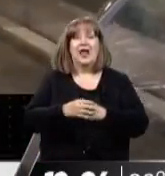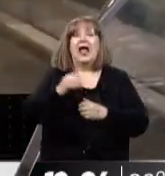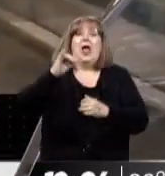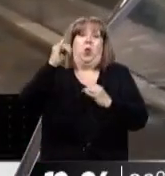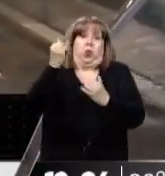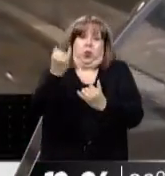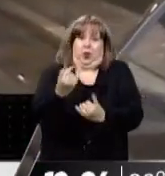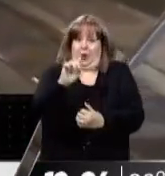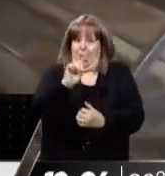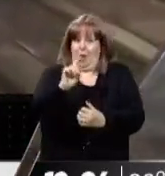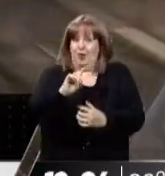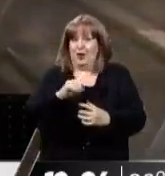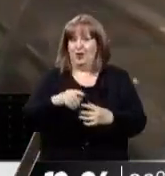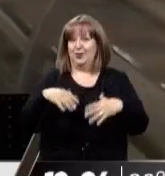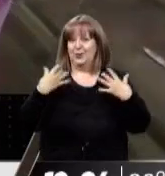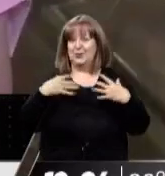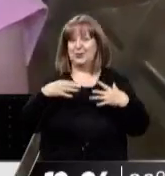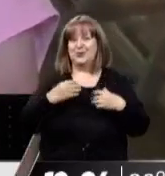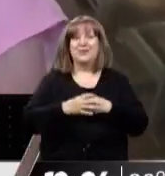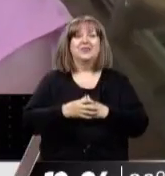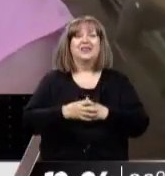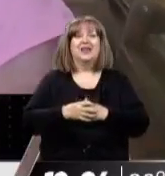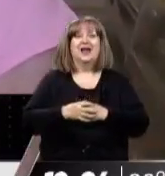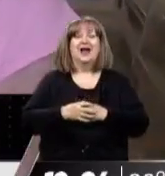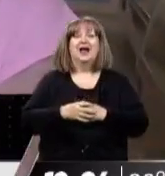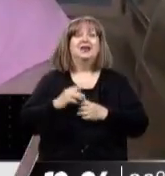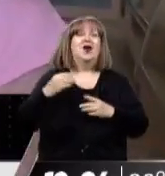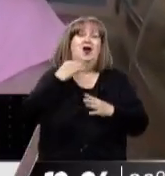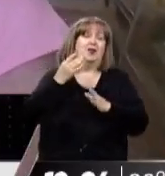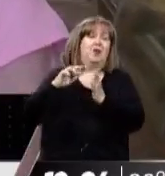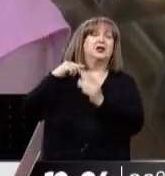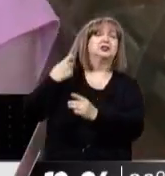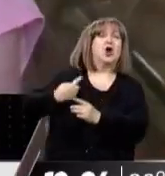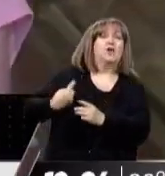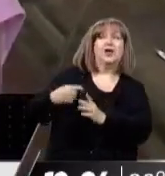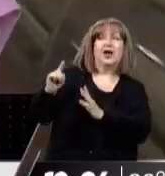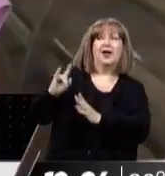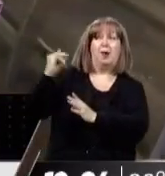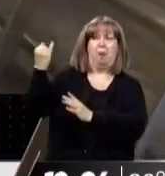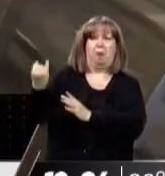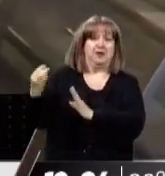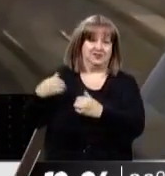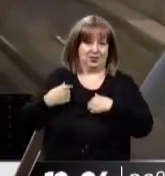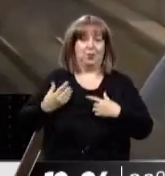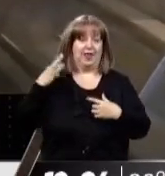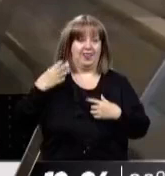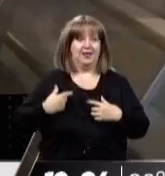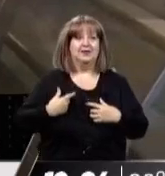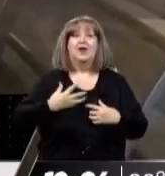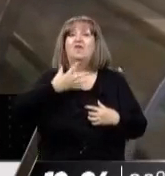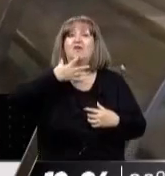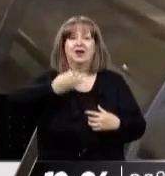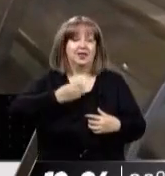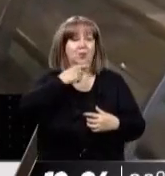eso es indudable. No importa, bueno. No es mucho de lo diet. Es Sofía Fernández la de lo diet. ¿Te gustó vos? Está delicioso.